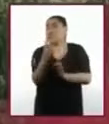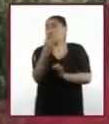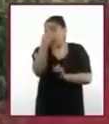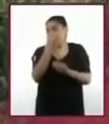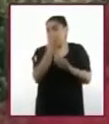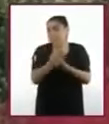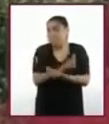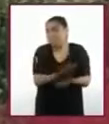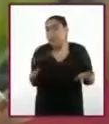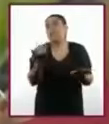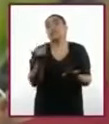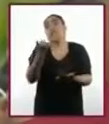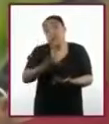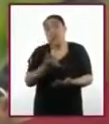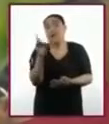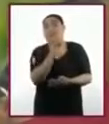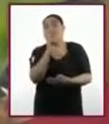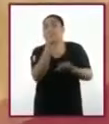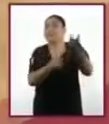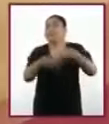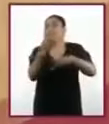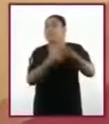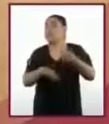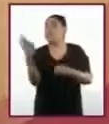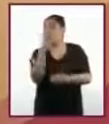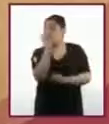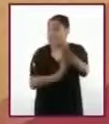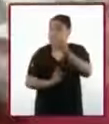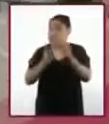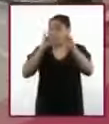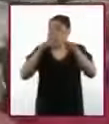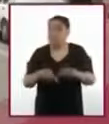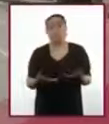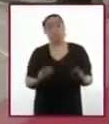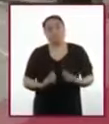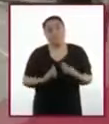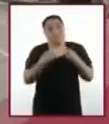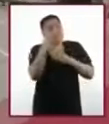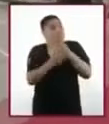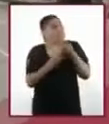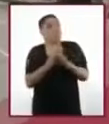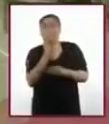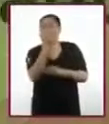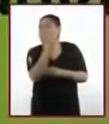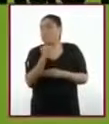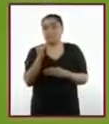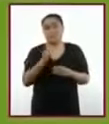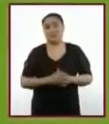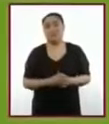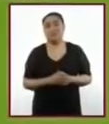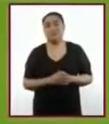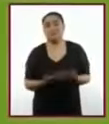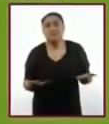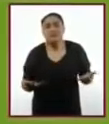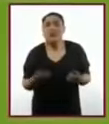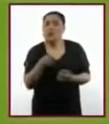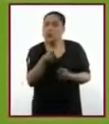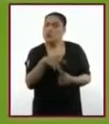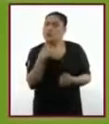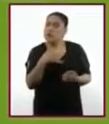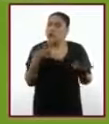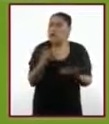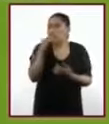de producción de oxígeno. Así que sin ellas, la vida en el planeta no podría continuar. ¿Qué podrías hacer